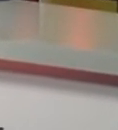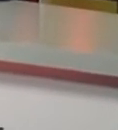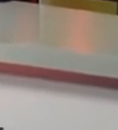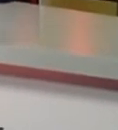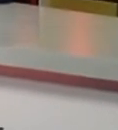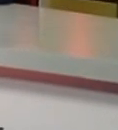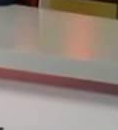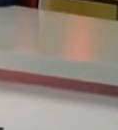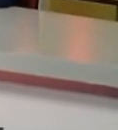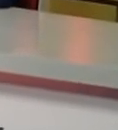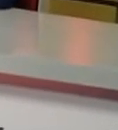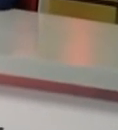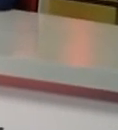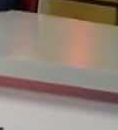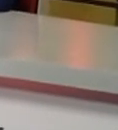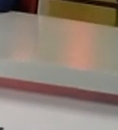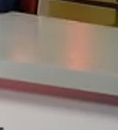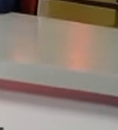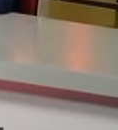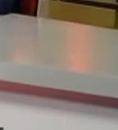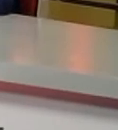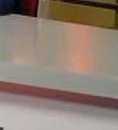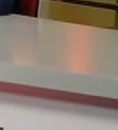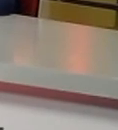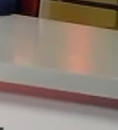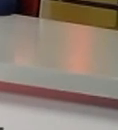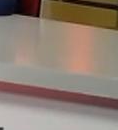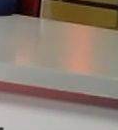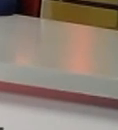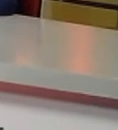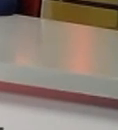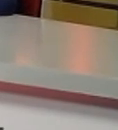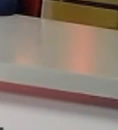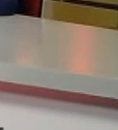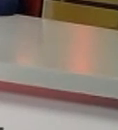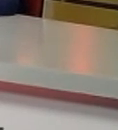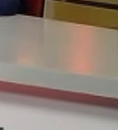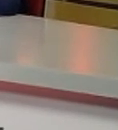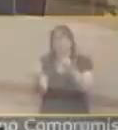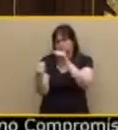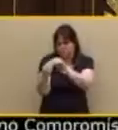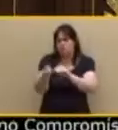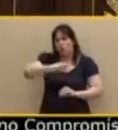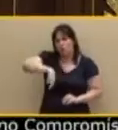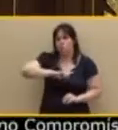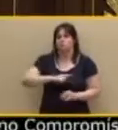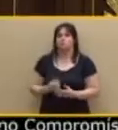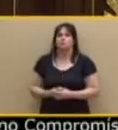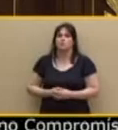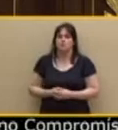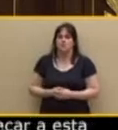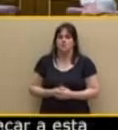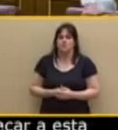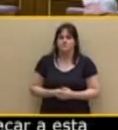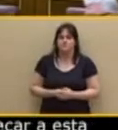continuar porque está ahora mismo respondiendo pablo iglesias o portavoz del partido socialista vasco aitor esteban quedan aínda por intervenir o portavoz de esquerra